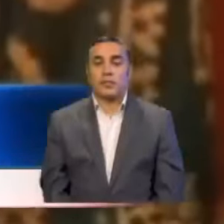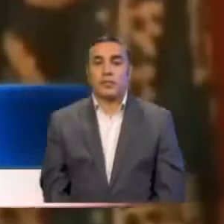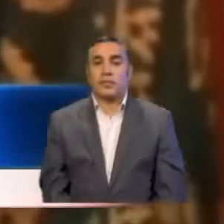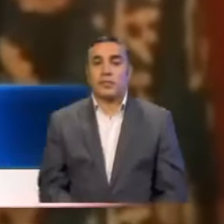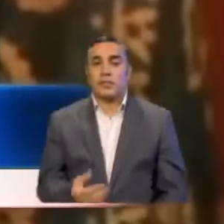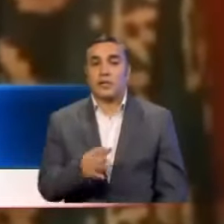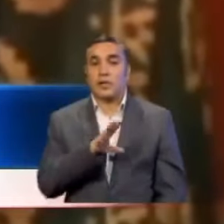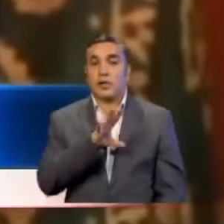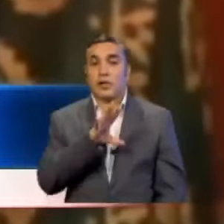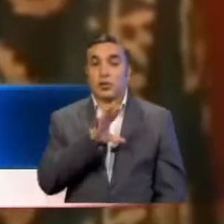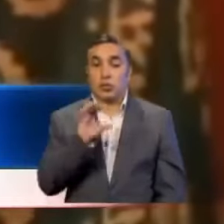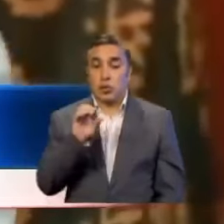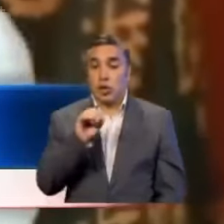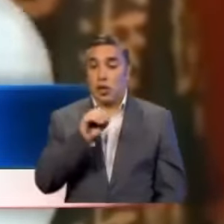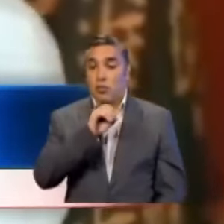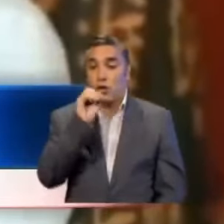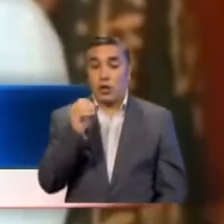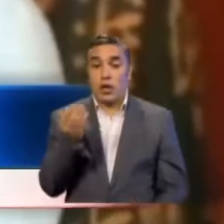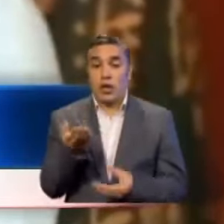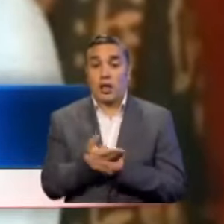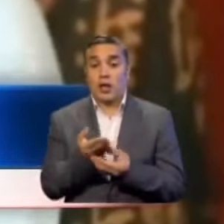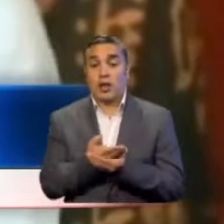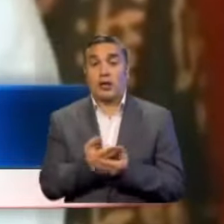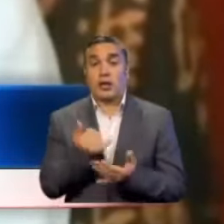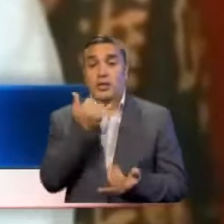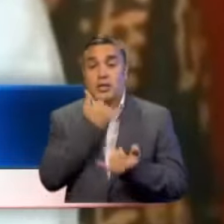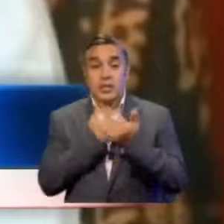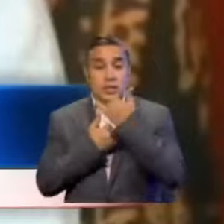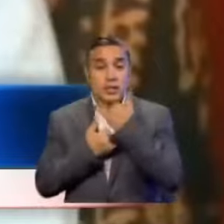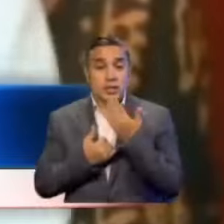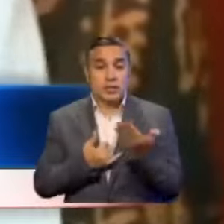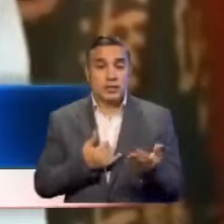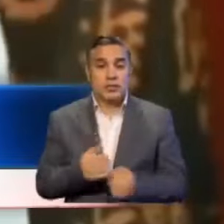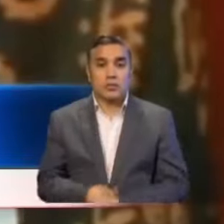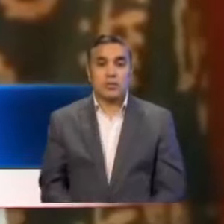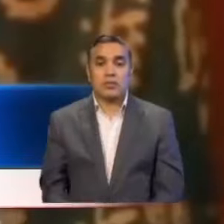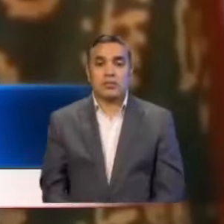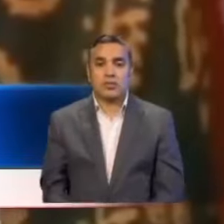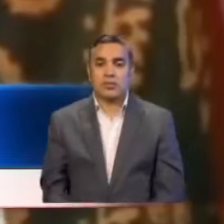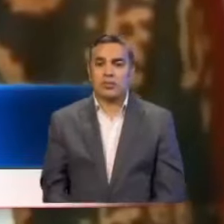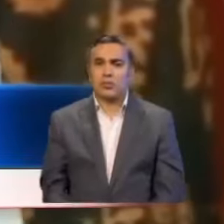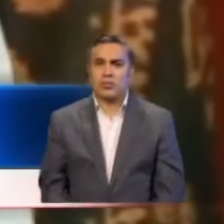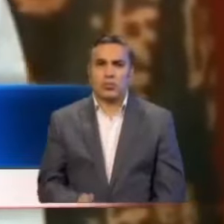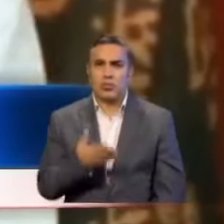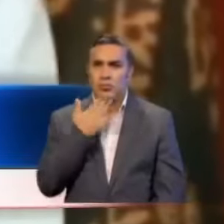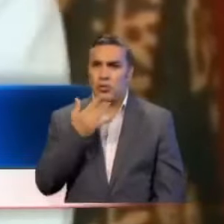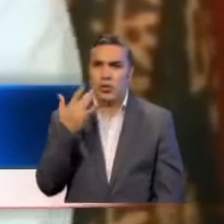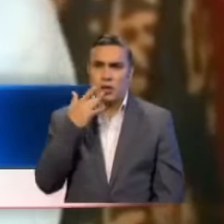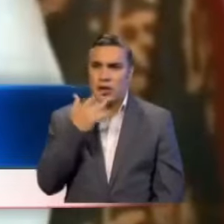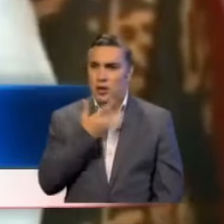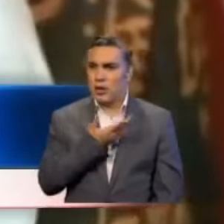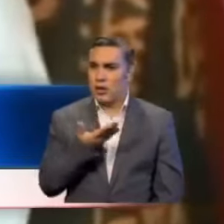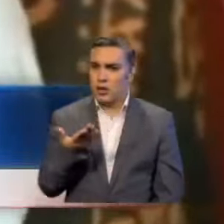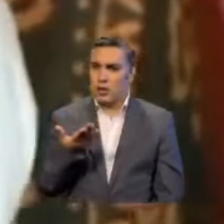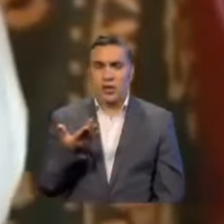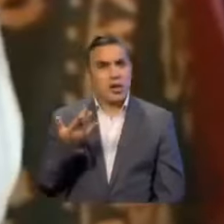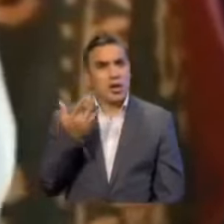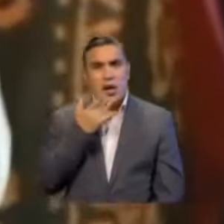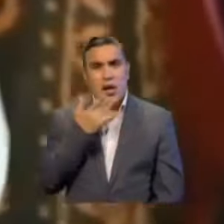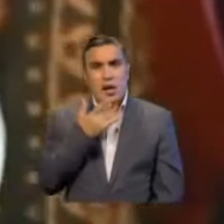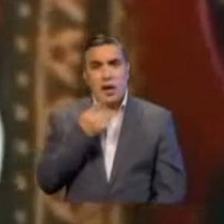casi el 50% de las actas con inconsistencias. ¿Cómo es eso? ¿Cómo es eso